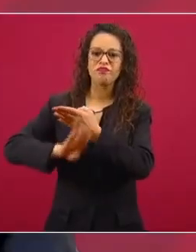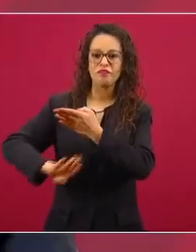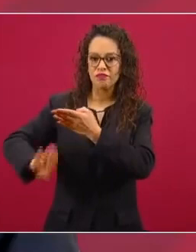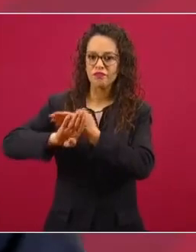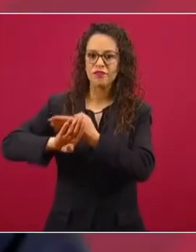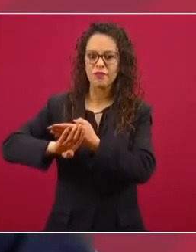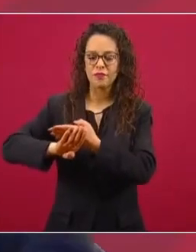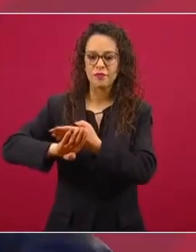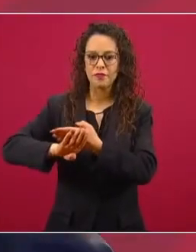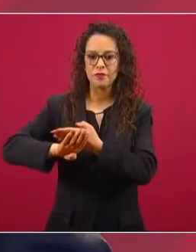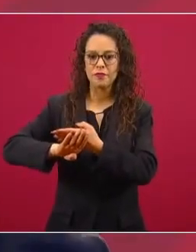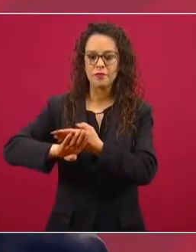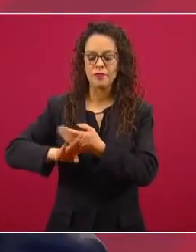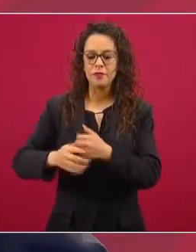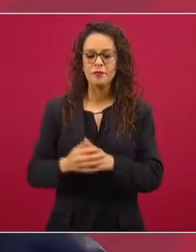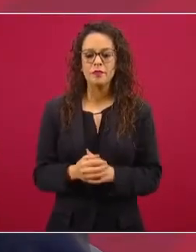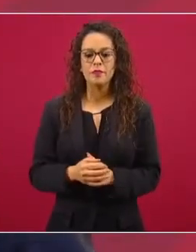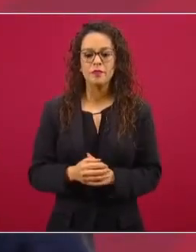se